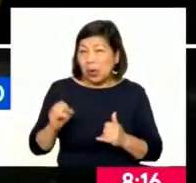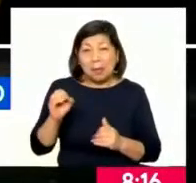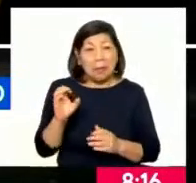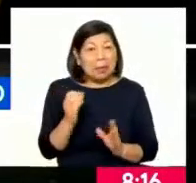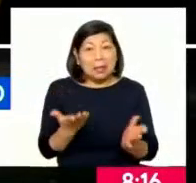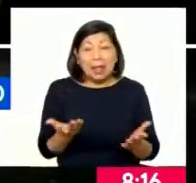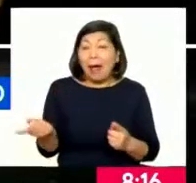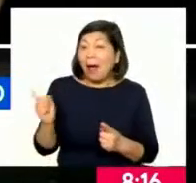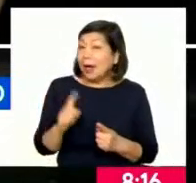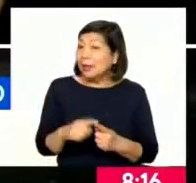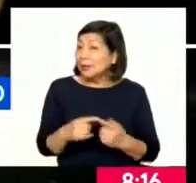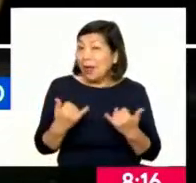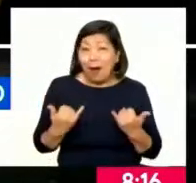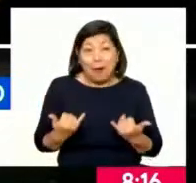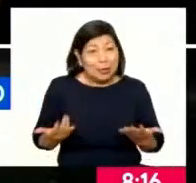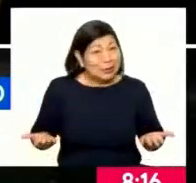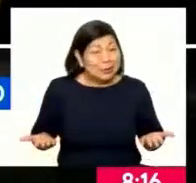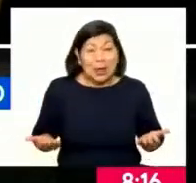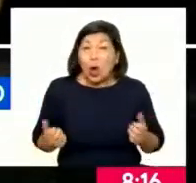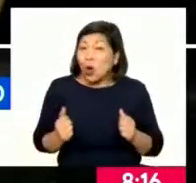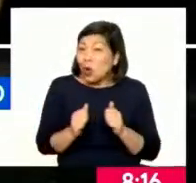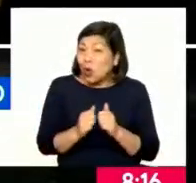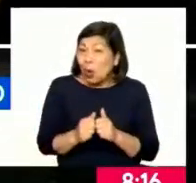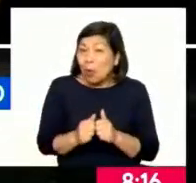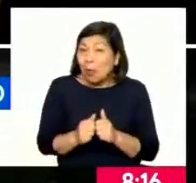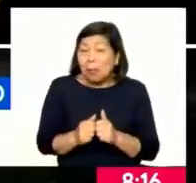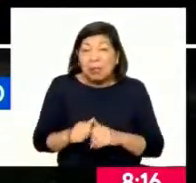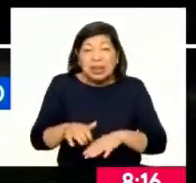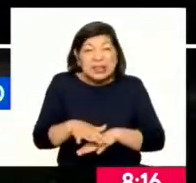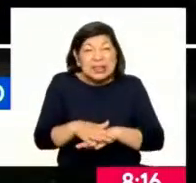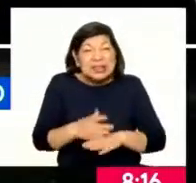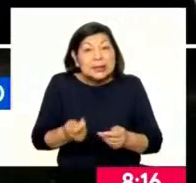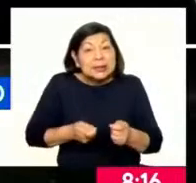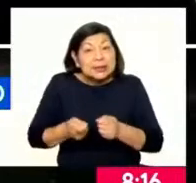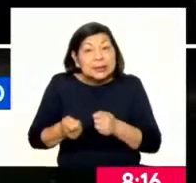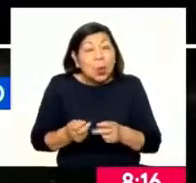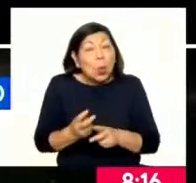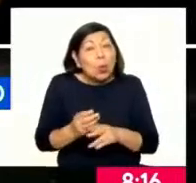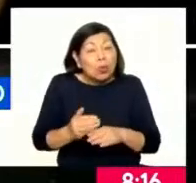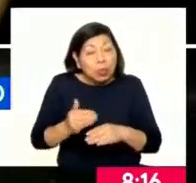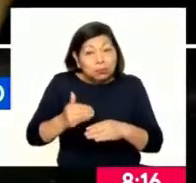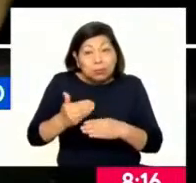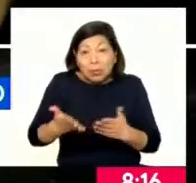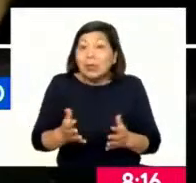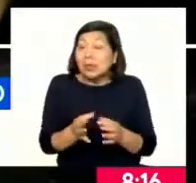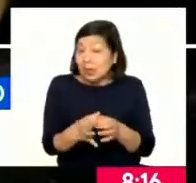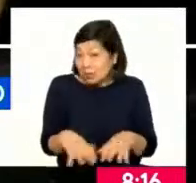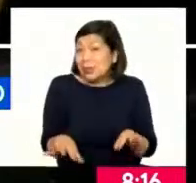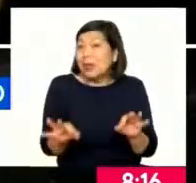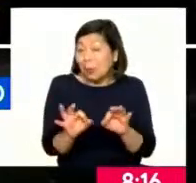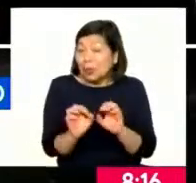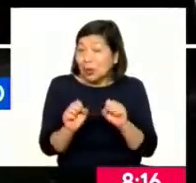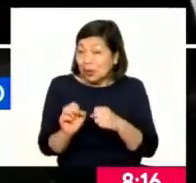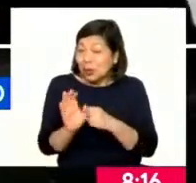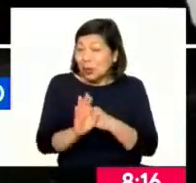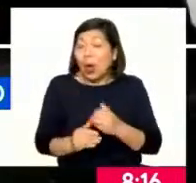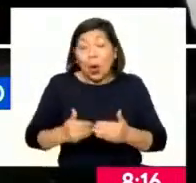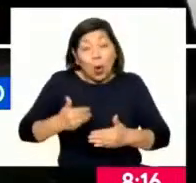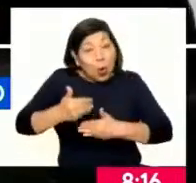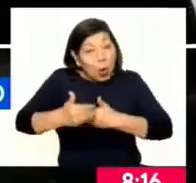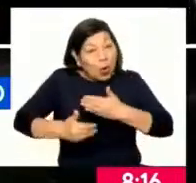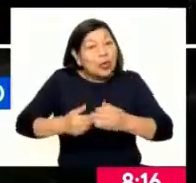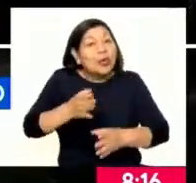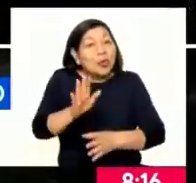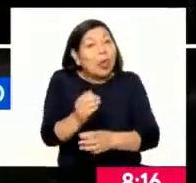que a la fecha se cuente con un plan de manejo de mediano y largo plazo. Es muy importante garantizar la continuidad en